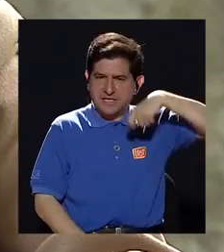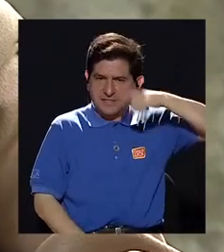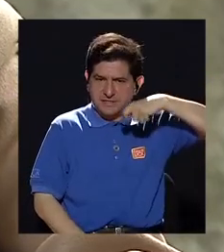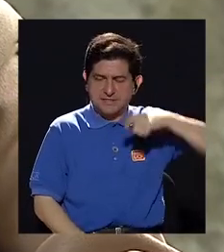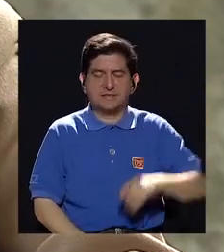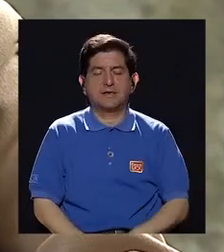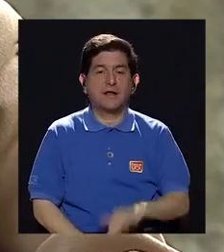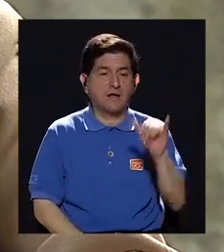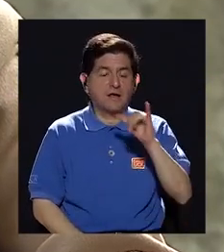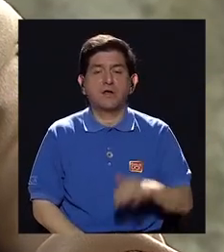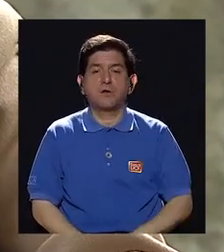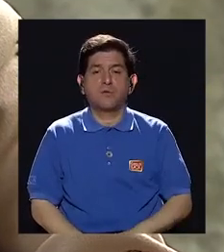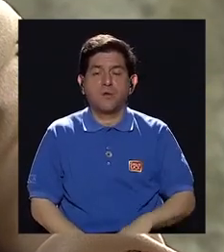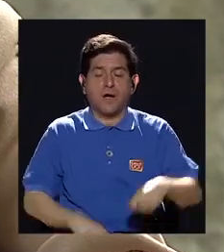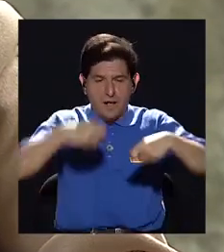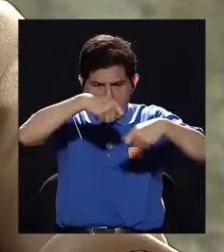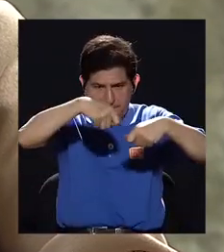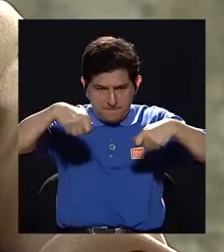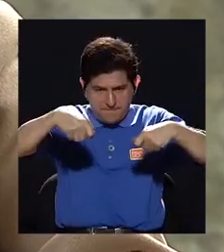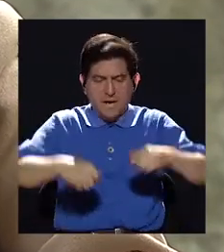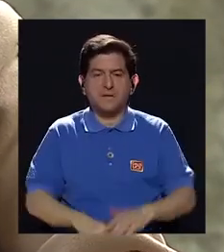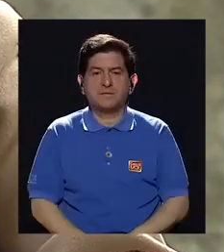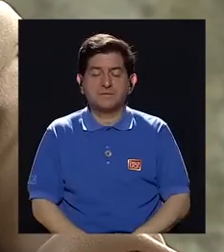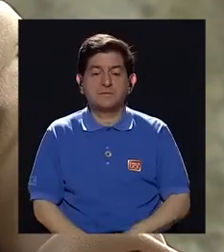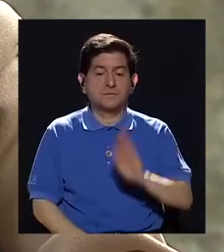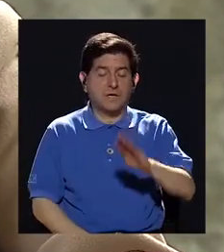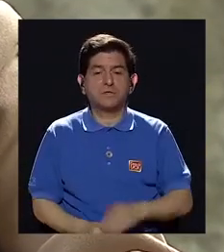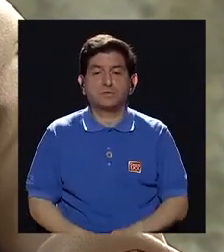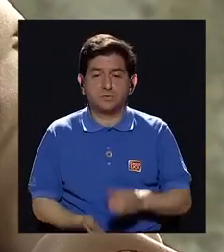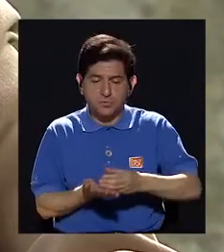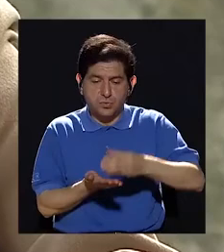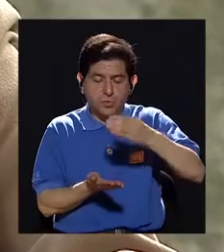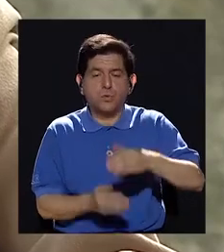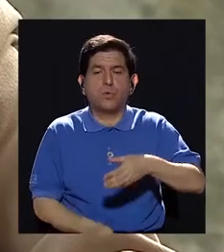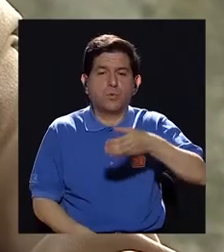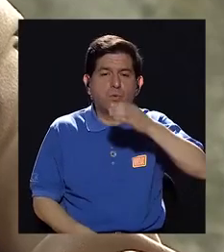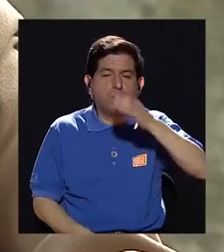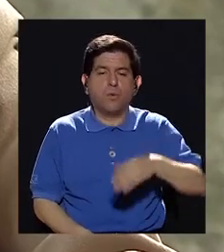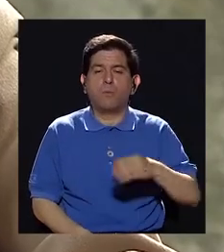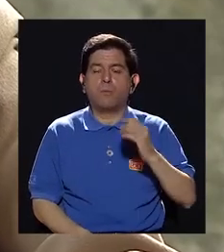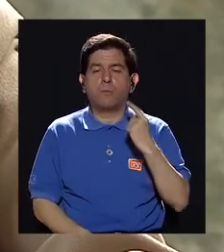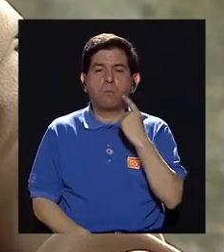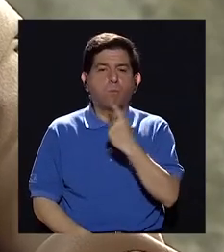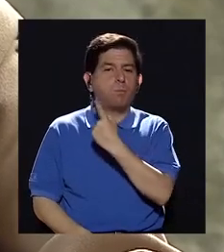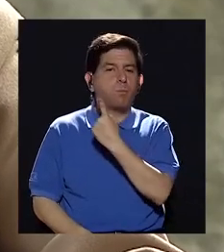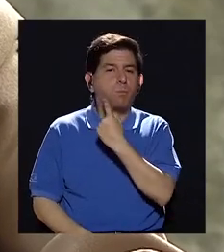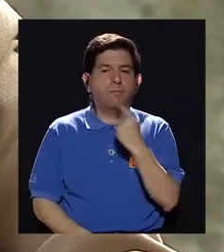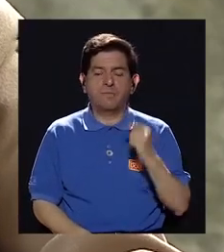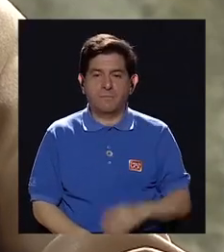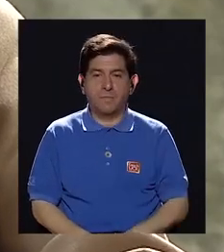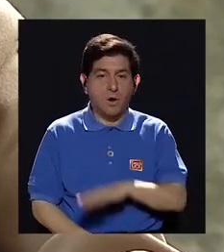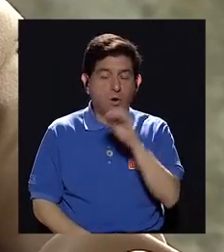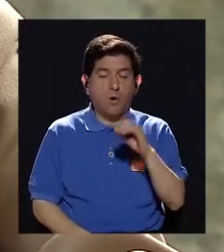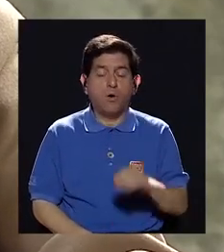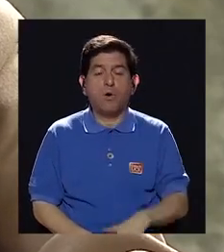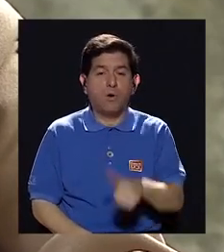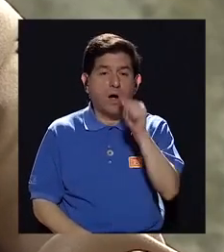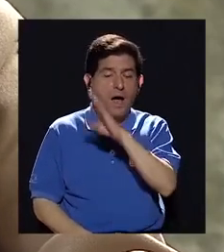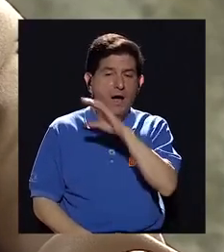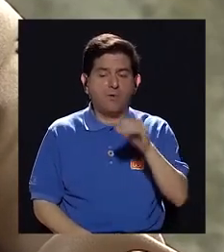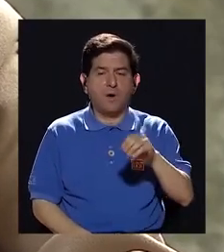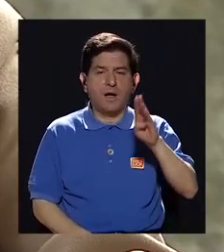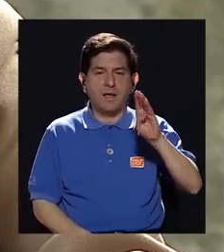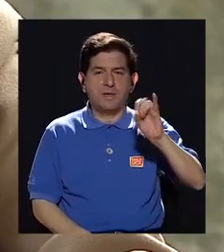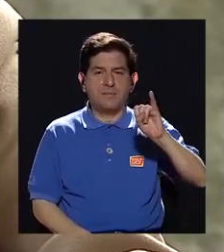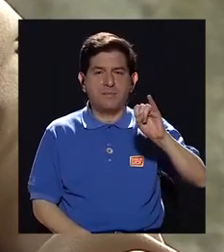cepillo de dientes, su pasta, su enjuague. Eso es sumamente importante. Y si no tenemos eso, pues aunque sea con agua y bicarbonato, que es